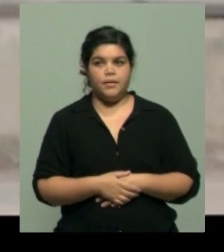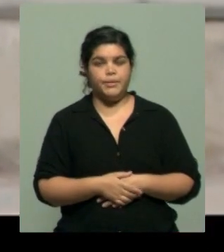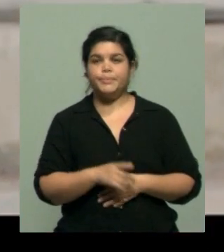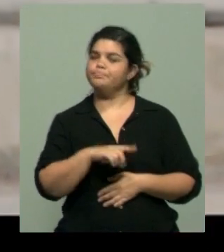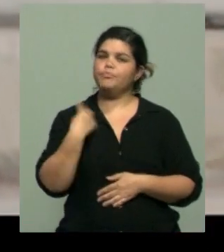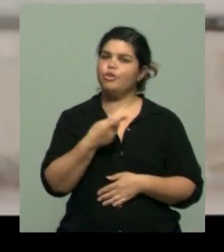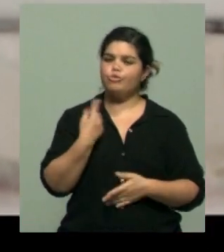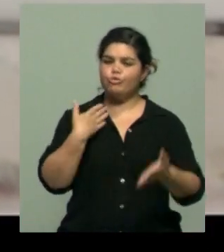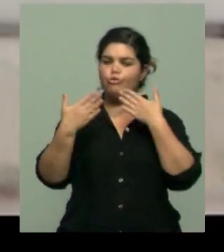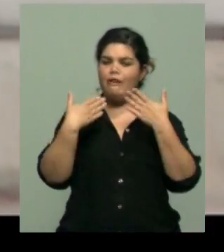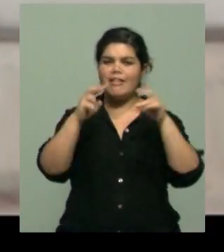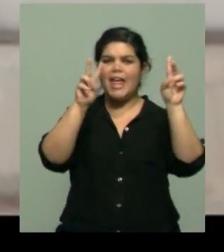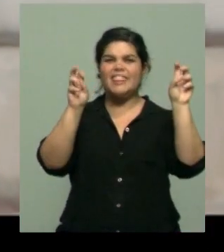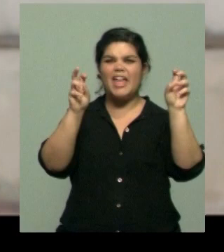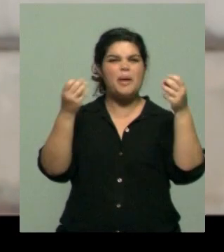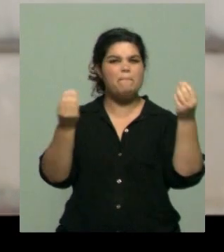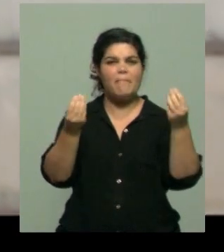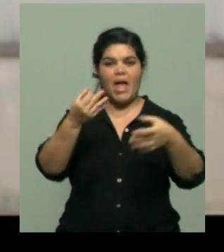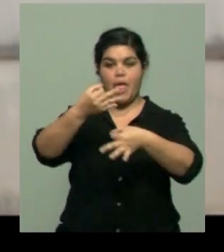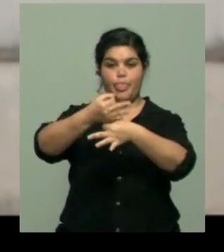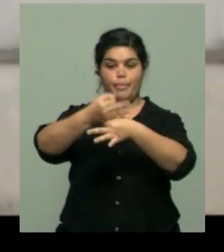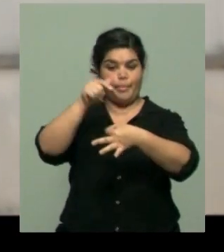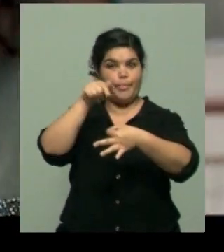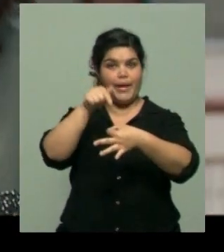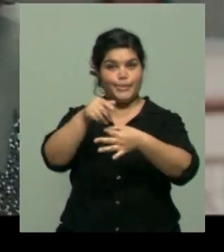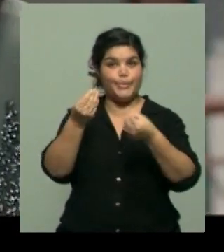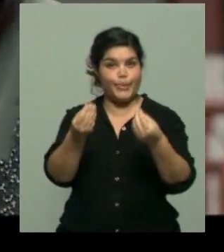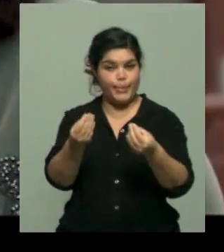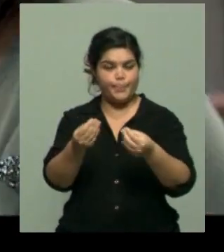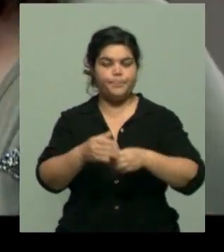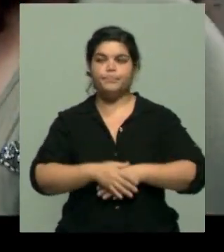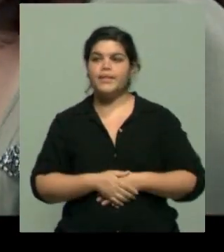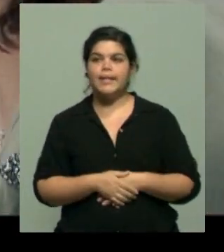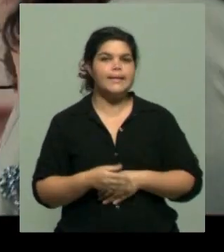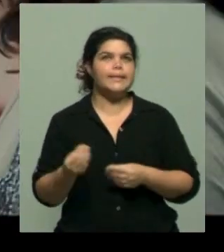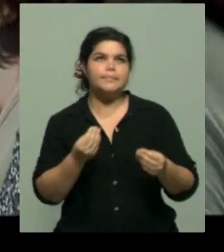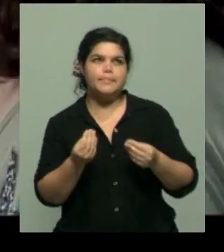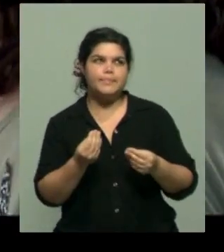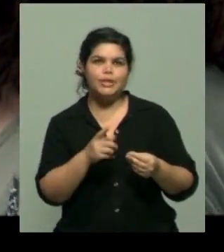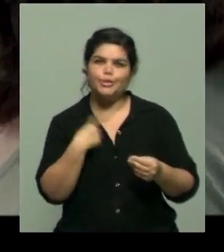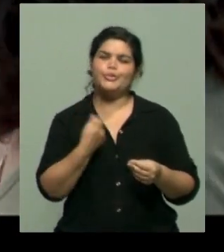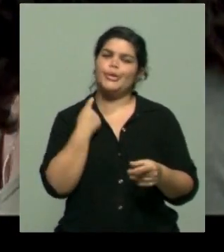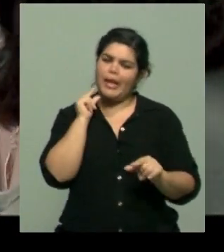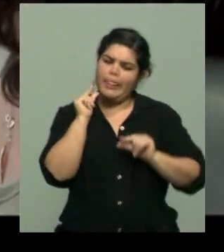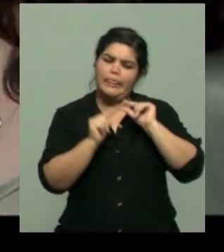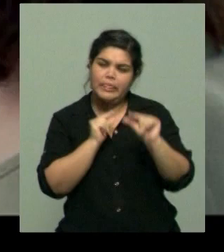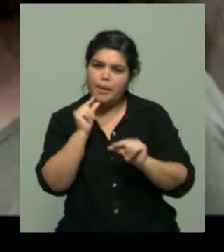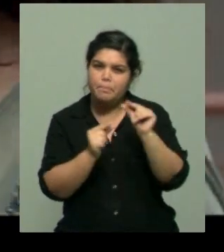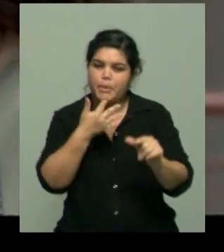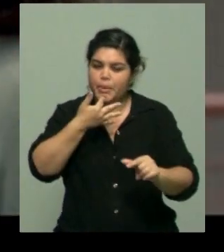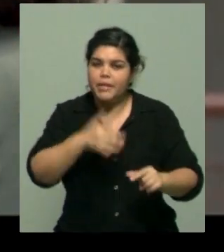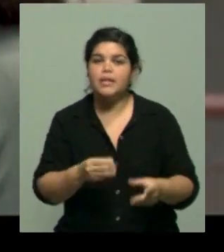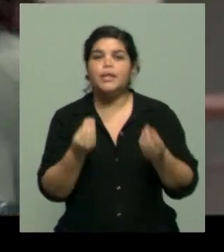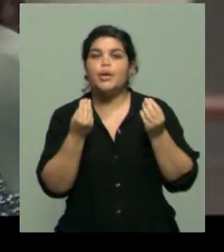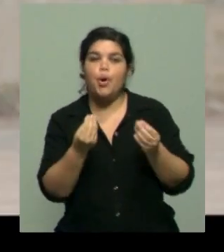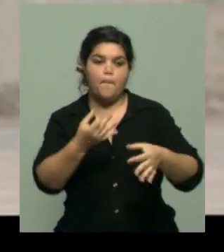Queremos hablar un poco de educación y empezar a descifrar o entender la realidad de nuestra